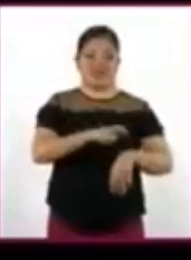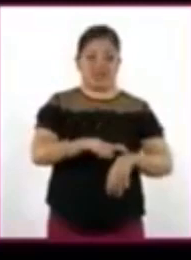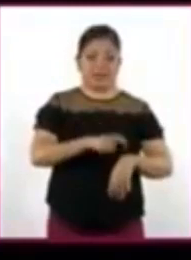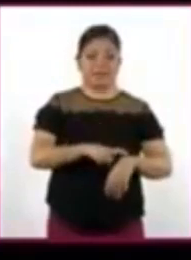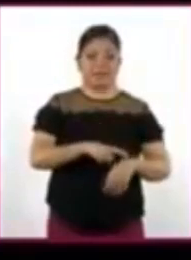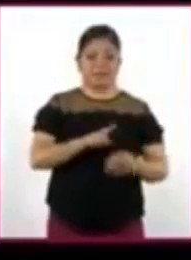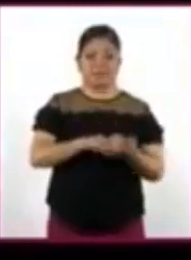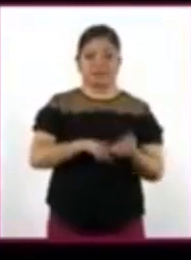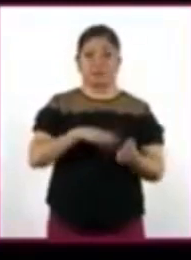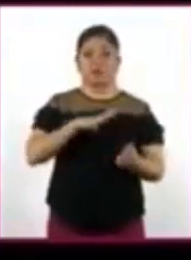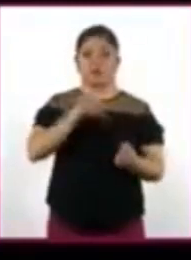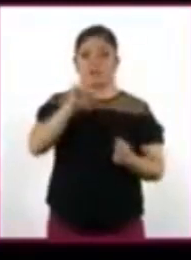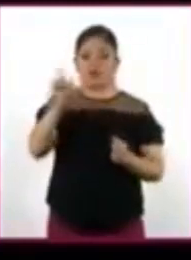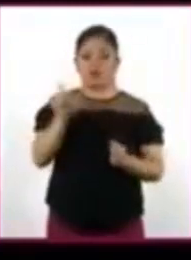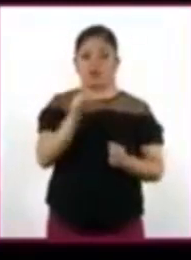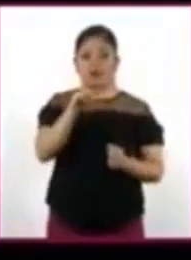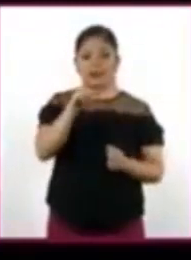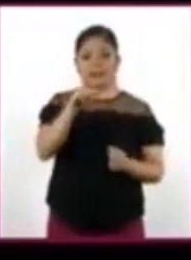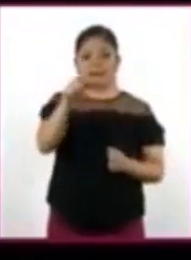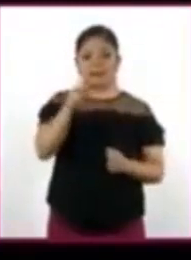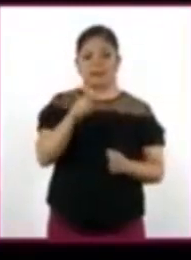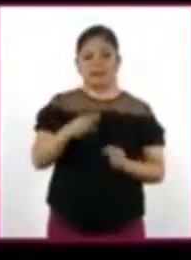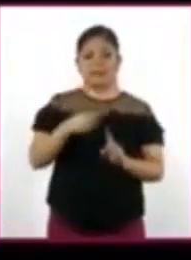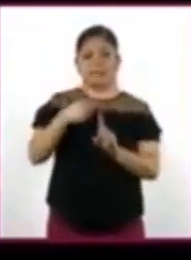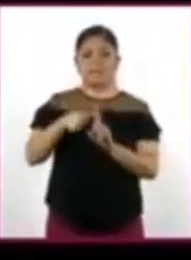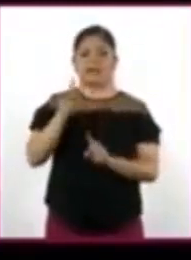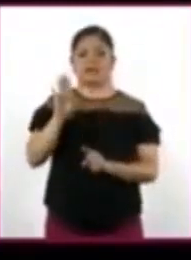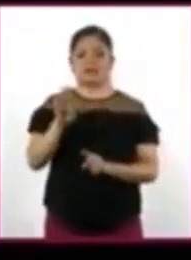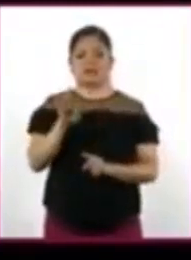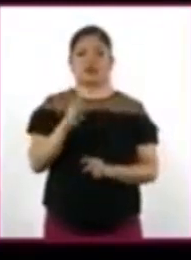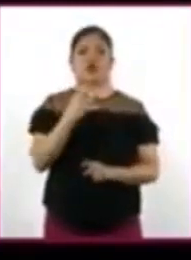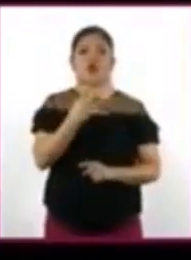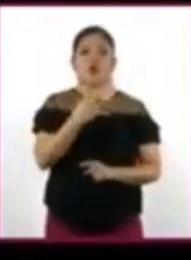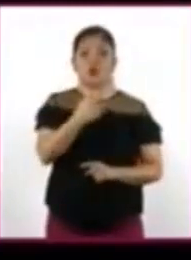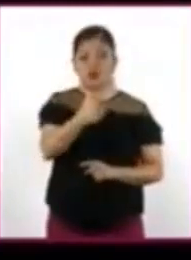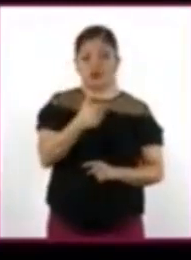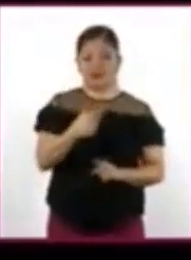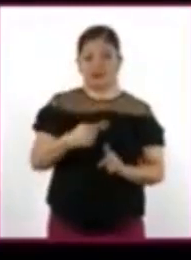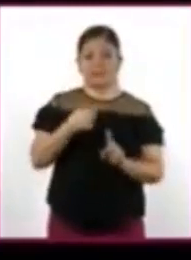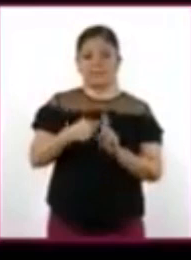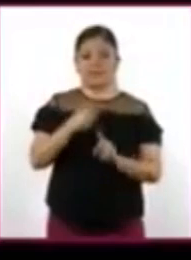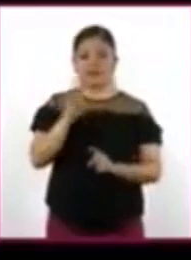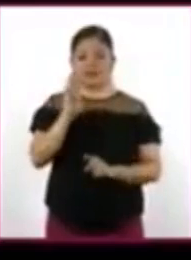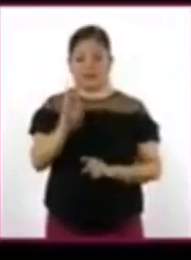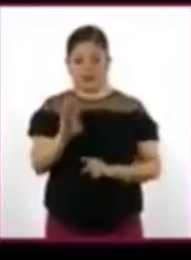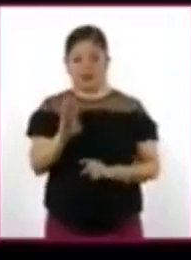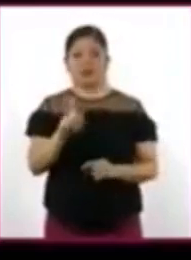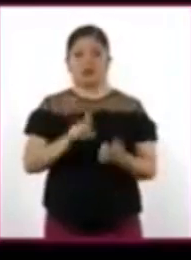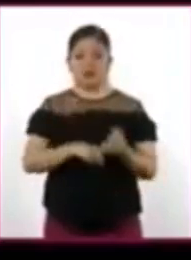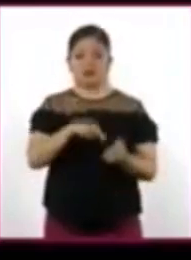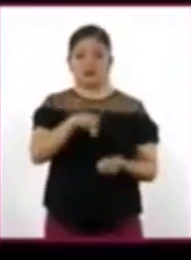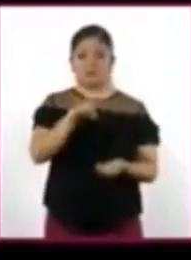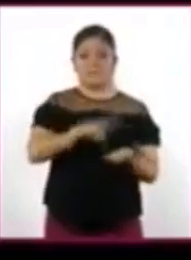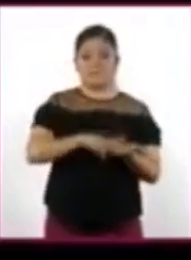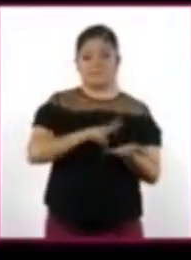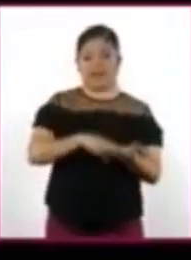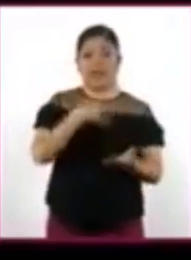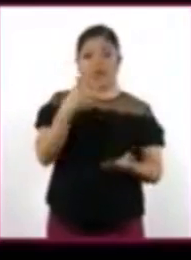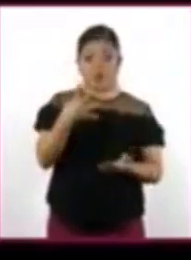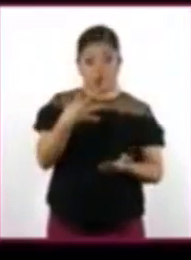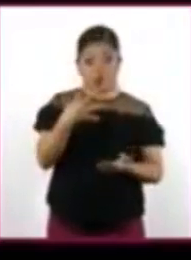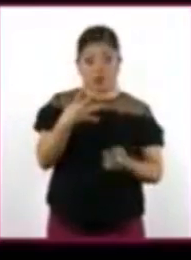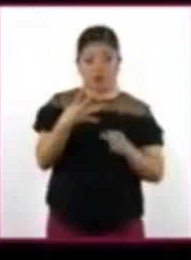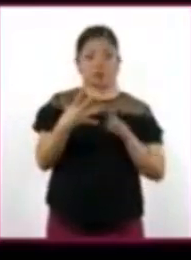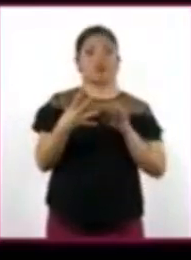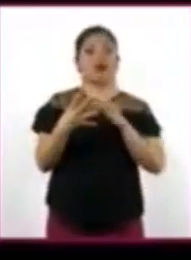una constante, mx más b. 4x más b es la ecuación de una recta. Tenemos que la pendiente vale 4, ahora lo que habrá